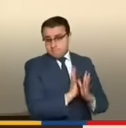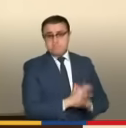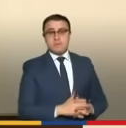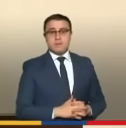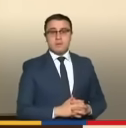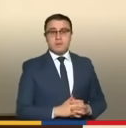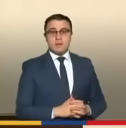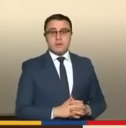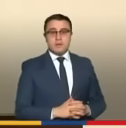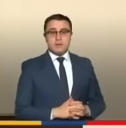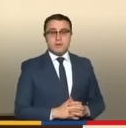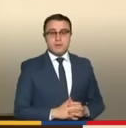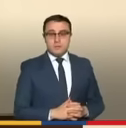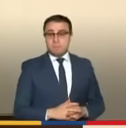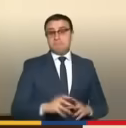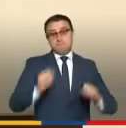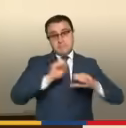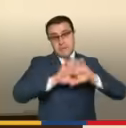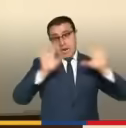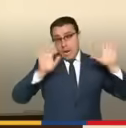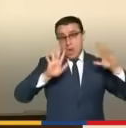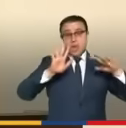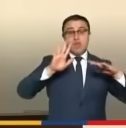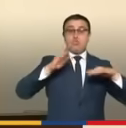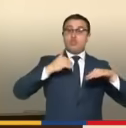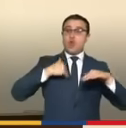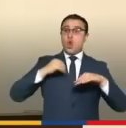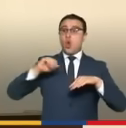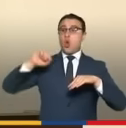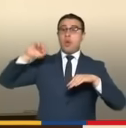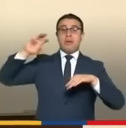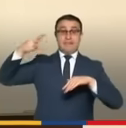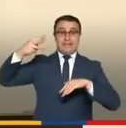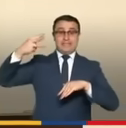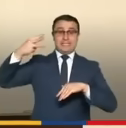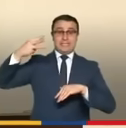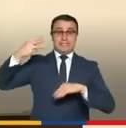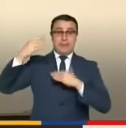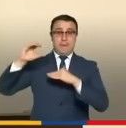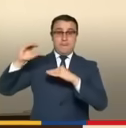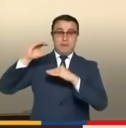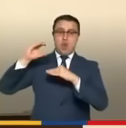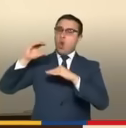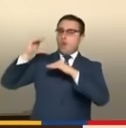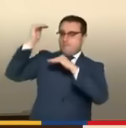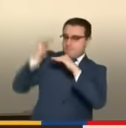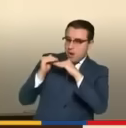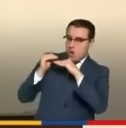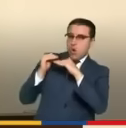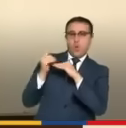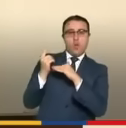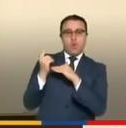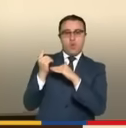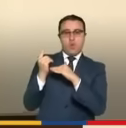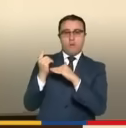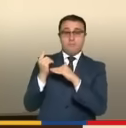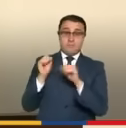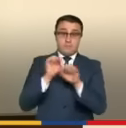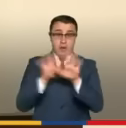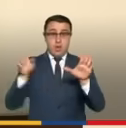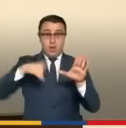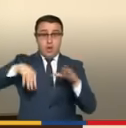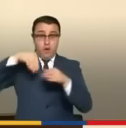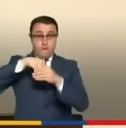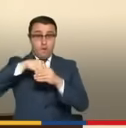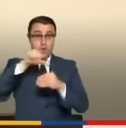lo bajas, y claro, los fondos de privados tendrían unos años más de ganancias, no